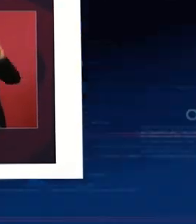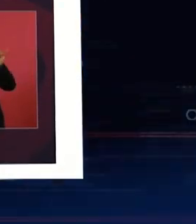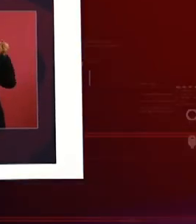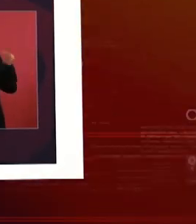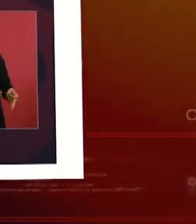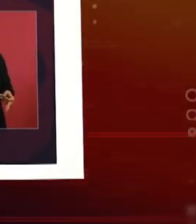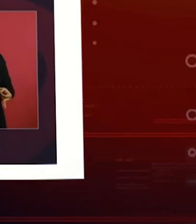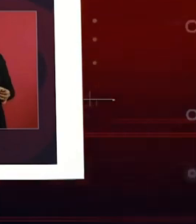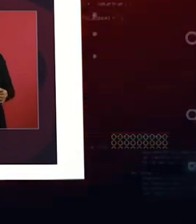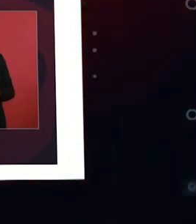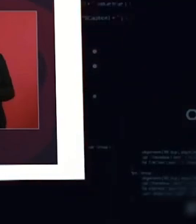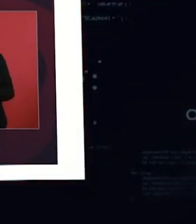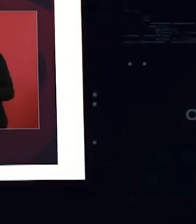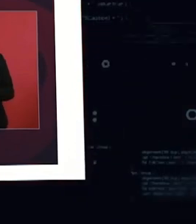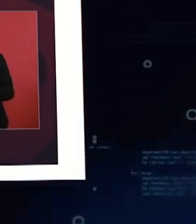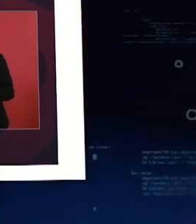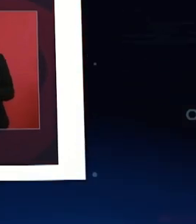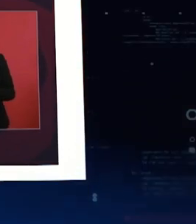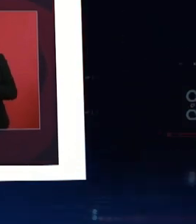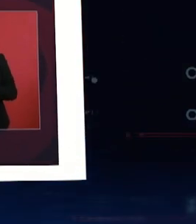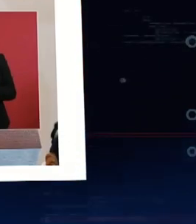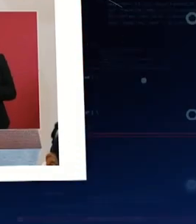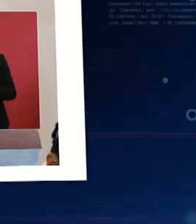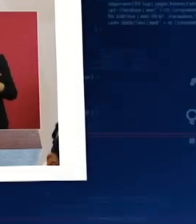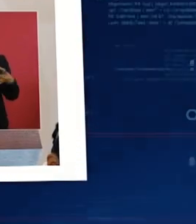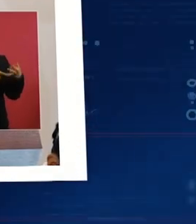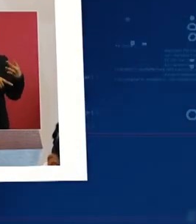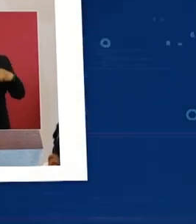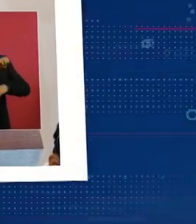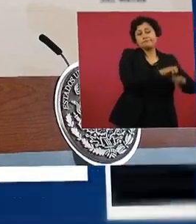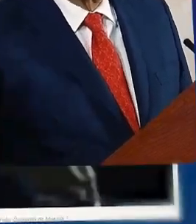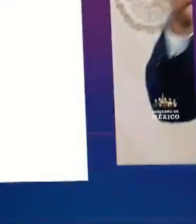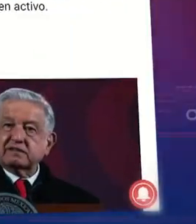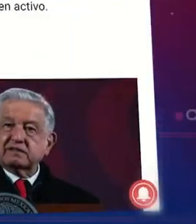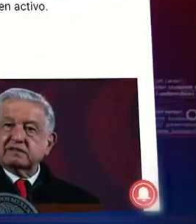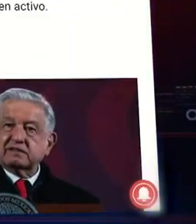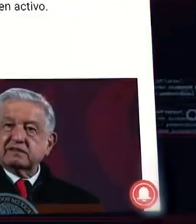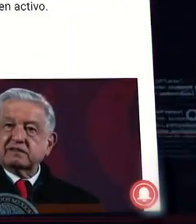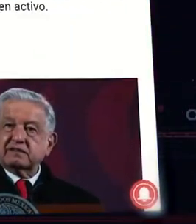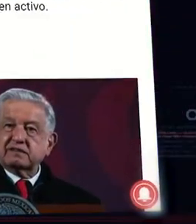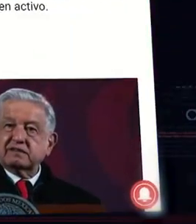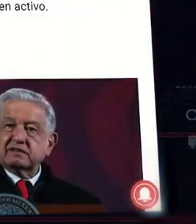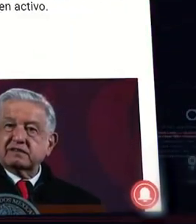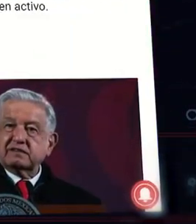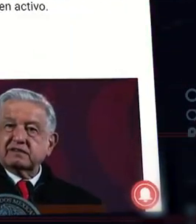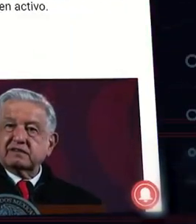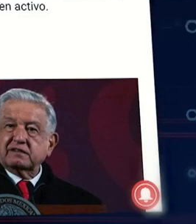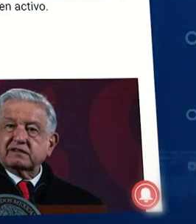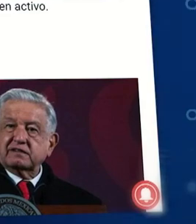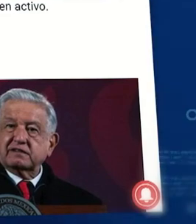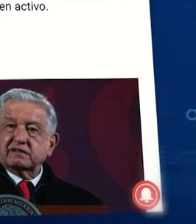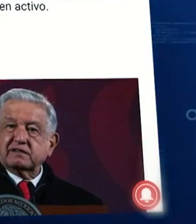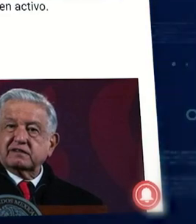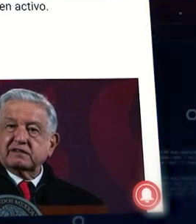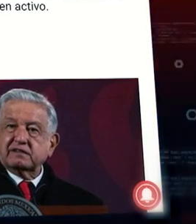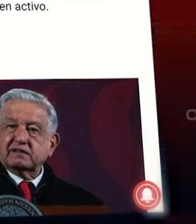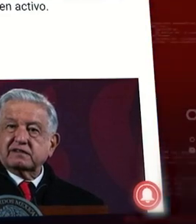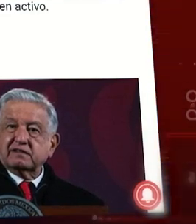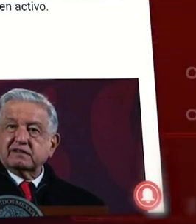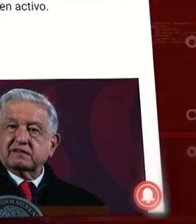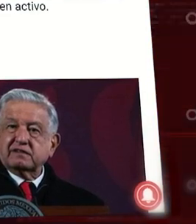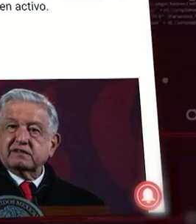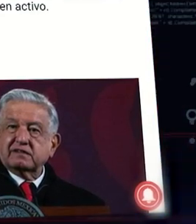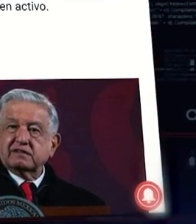Obrador adelantó que el próximo 5 de febrero presentará una serie de iniciativas, entre las que se encuentra una reforma a las